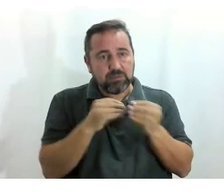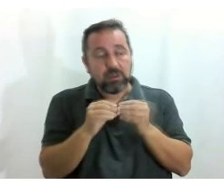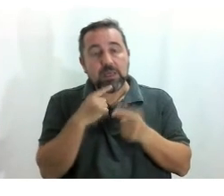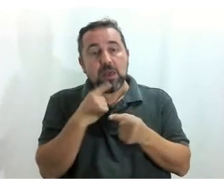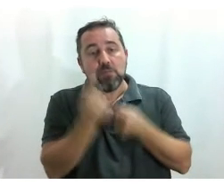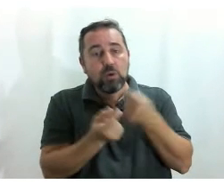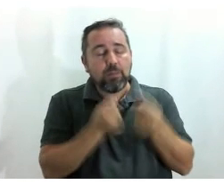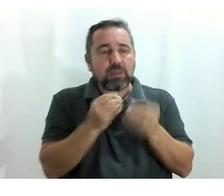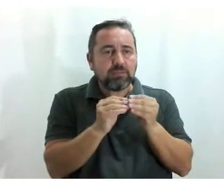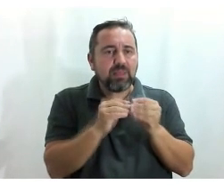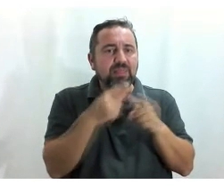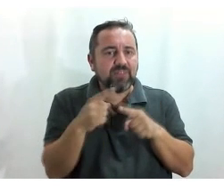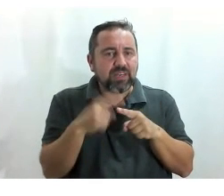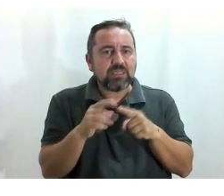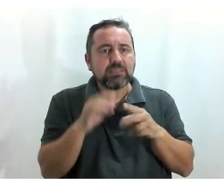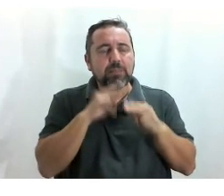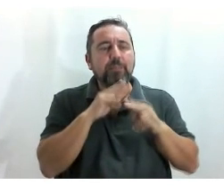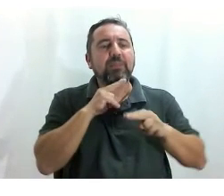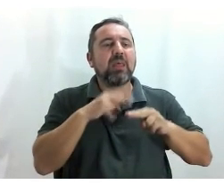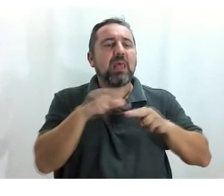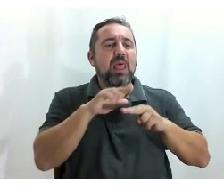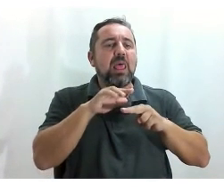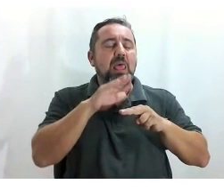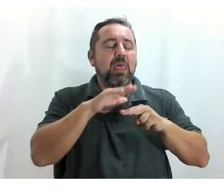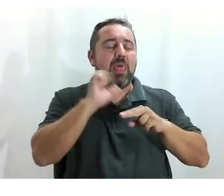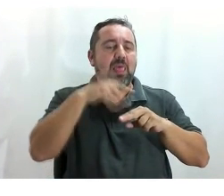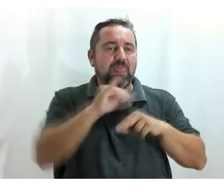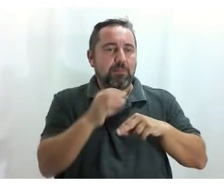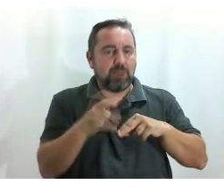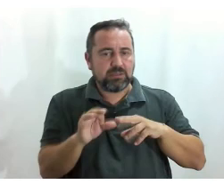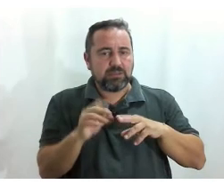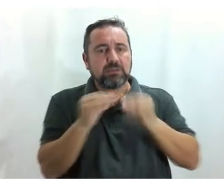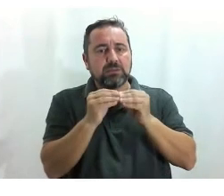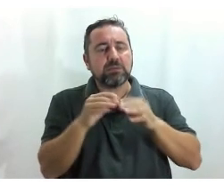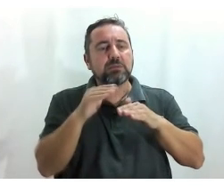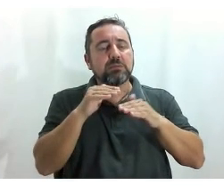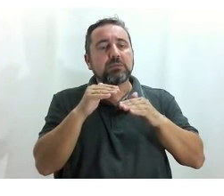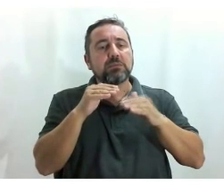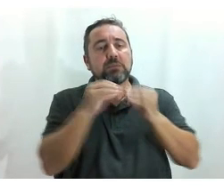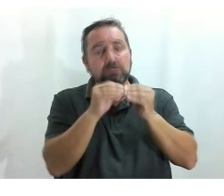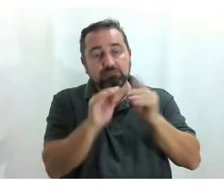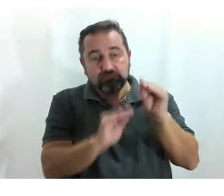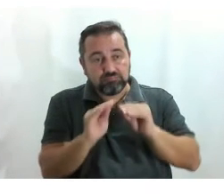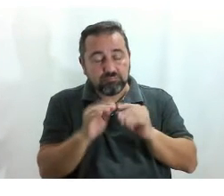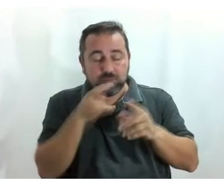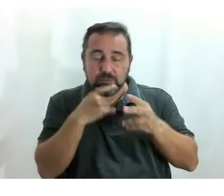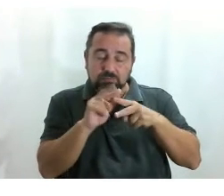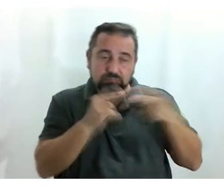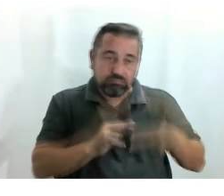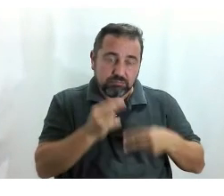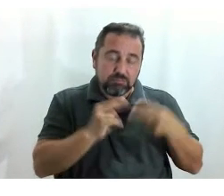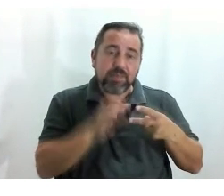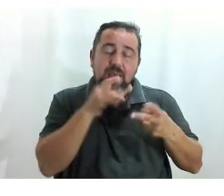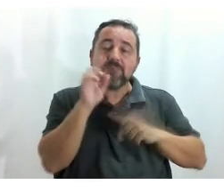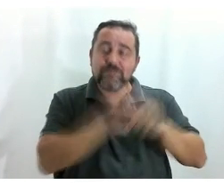se han desarrollado diferentes enzimas que permiten mejorar esta edición, de tal manera que se buscan menos deleciones, pero sigue habiendo